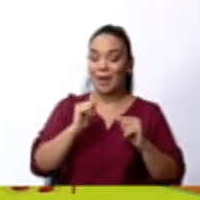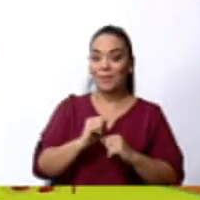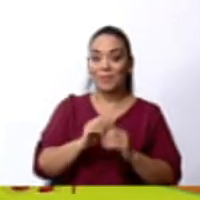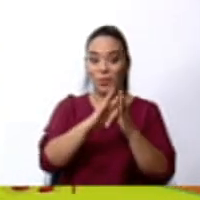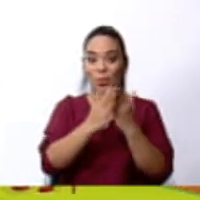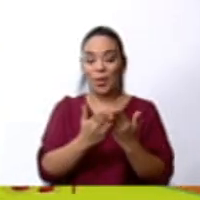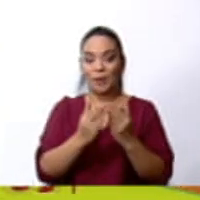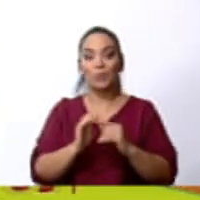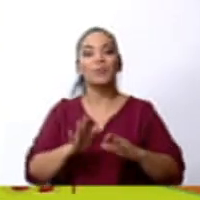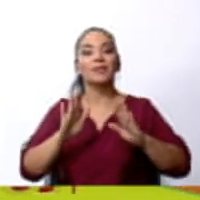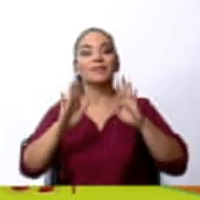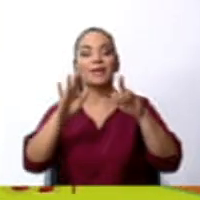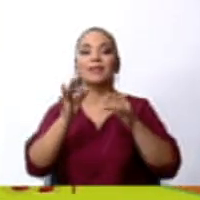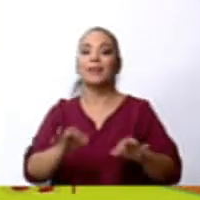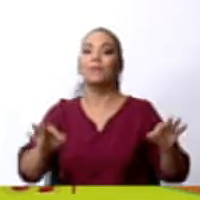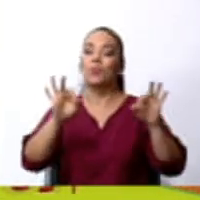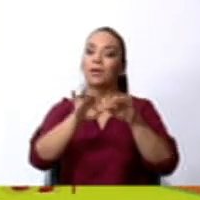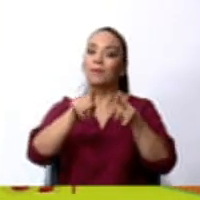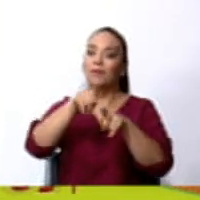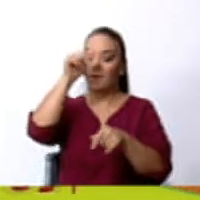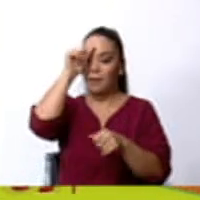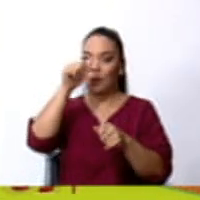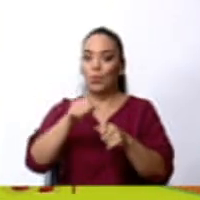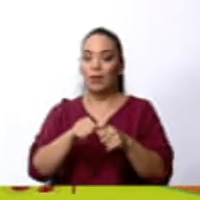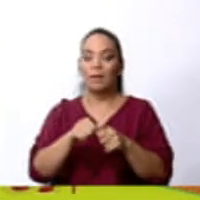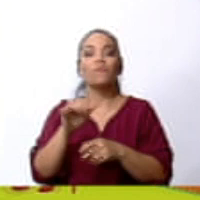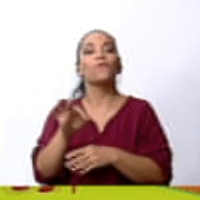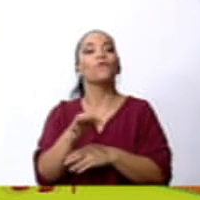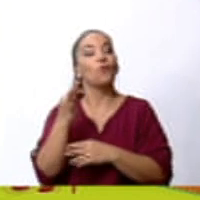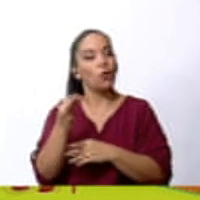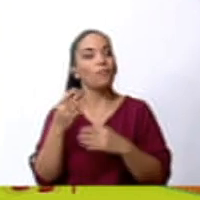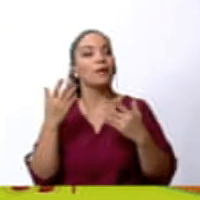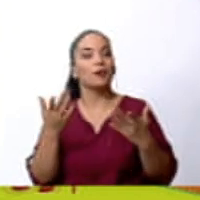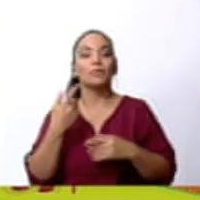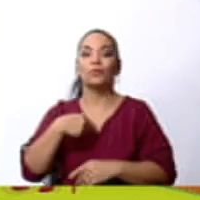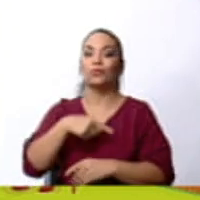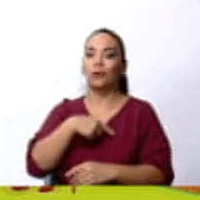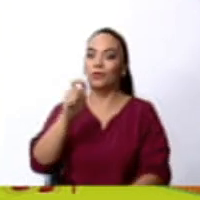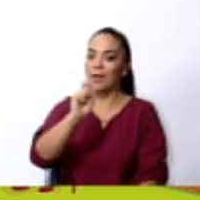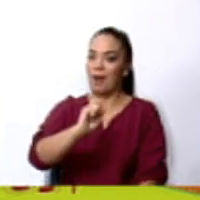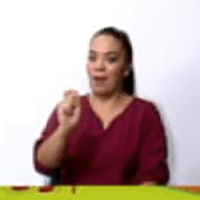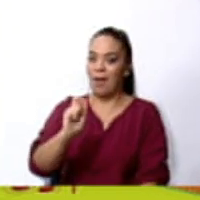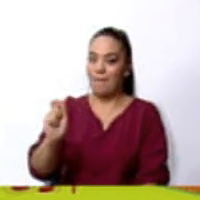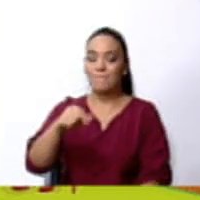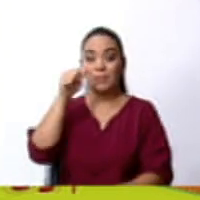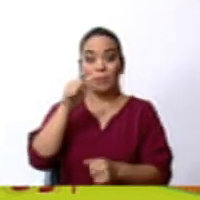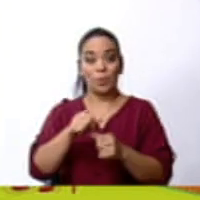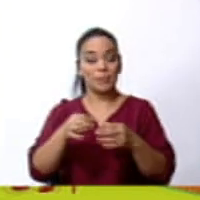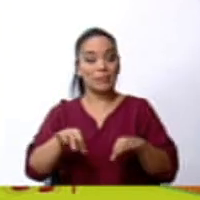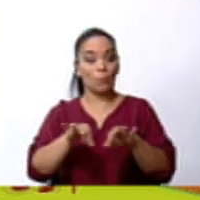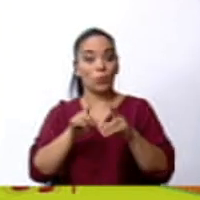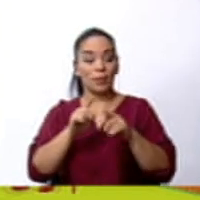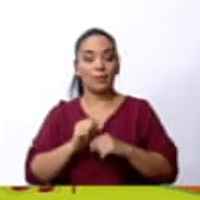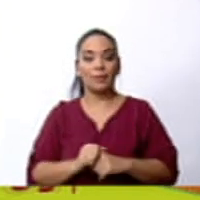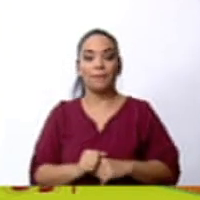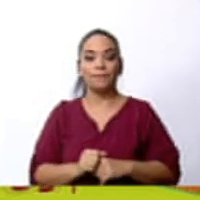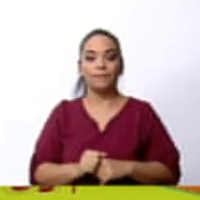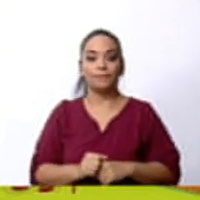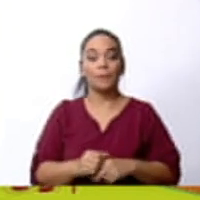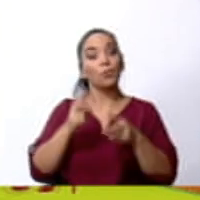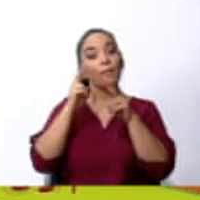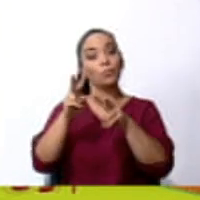Muy bien, también es importante recordar la forma en que tomamos el lápiz. Así que vamos a ver la siguiente